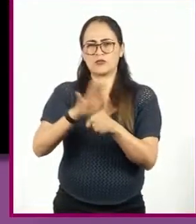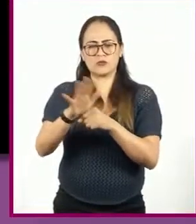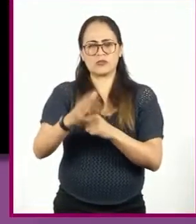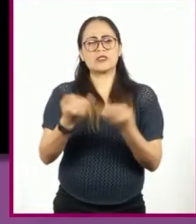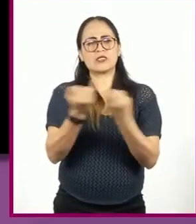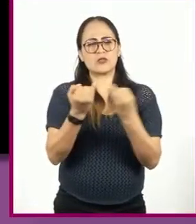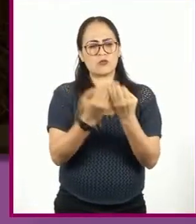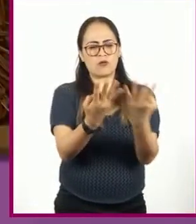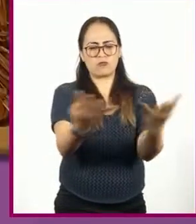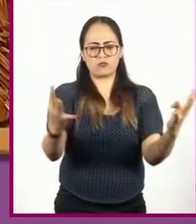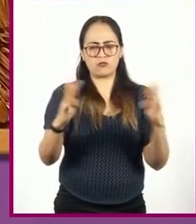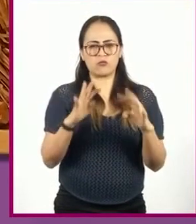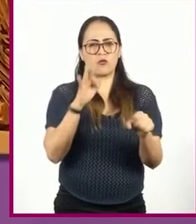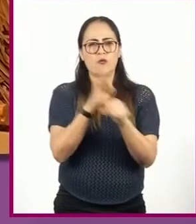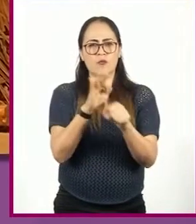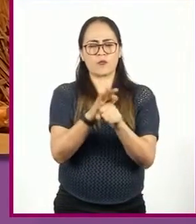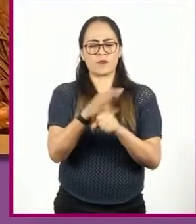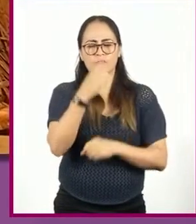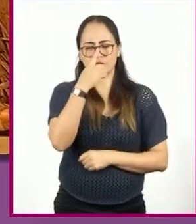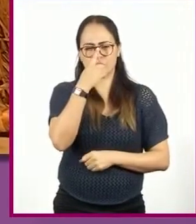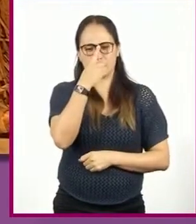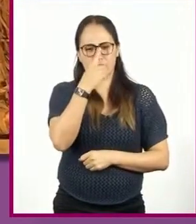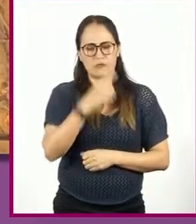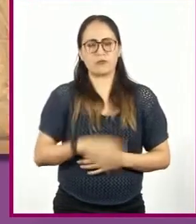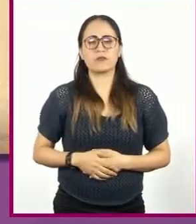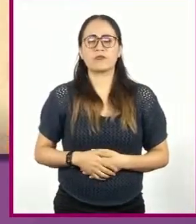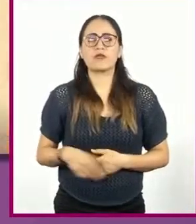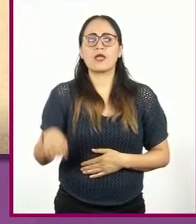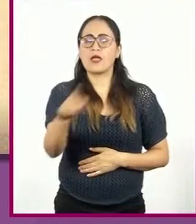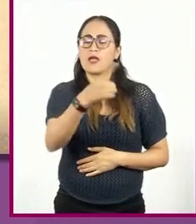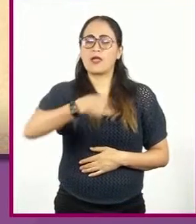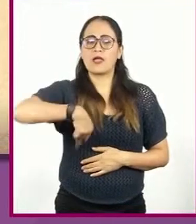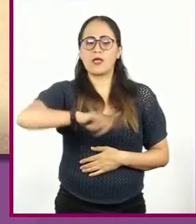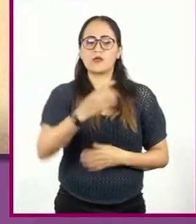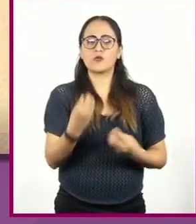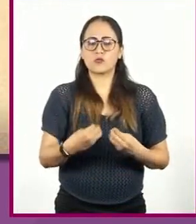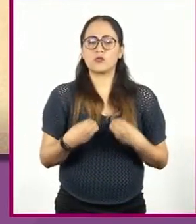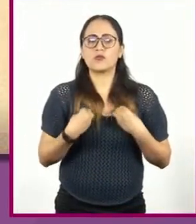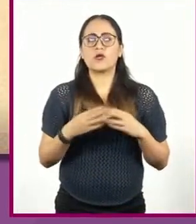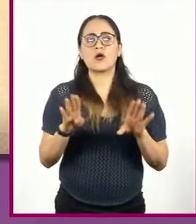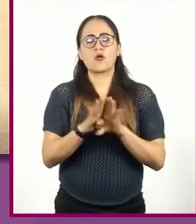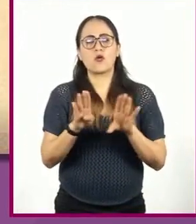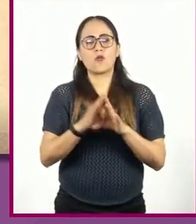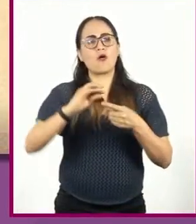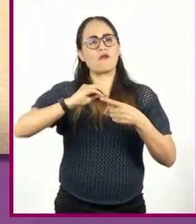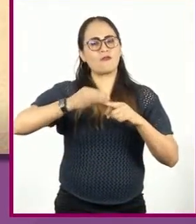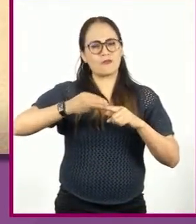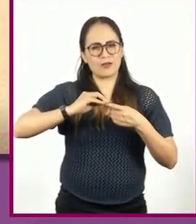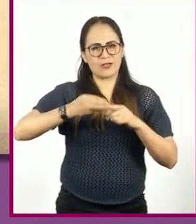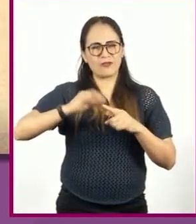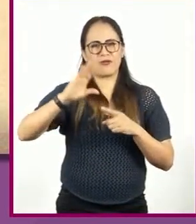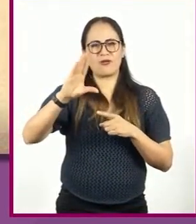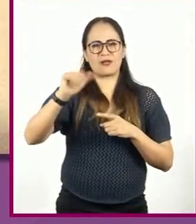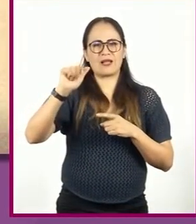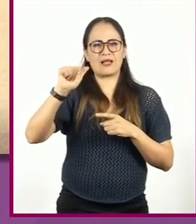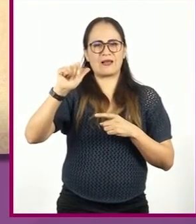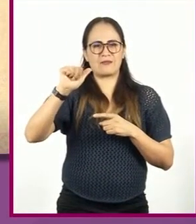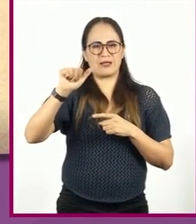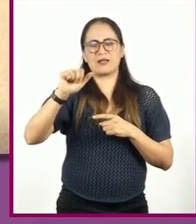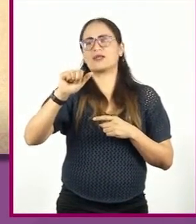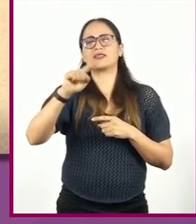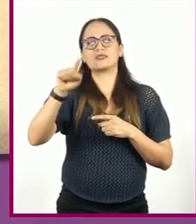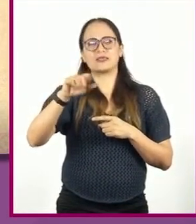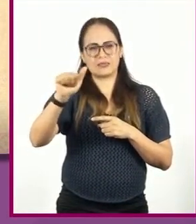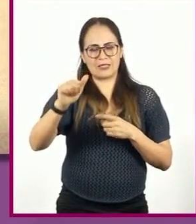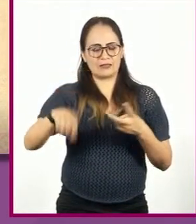comunidades. Basaron su supervivencia en el cultivo del frijol, la calabaza, el